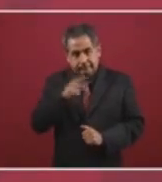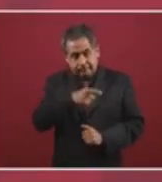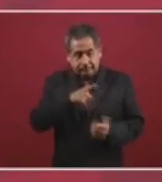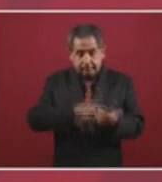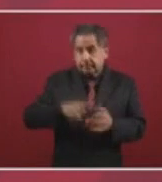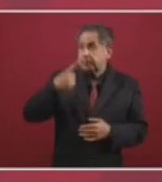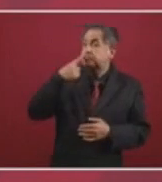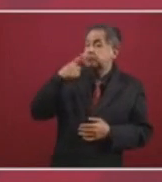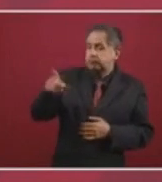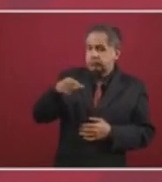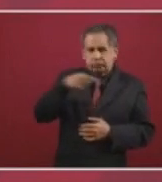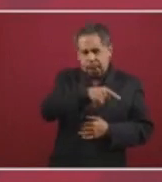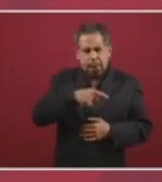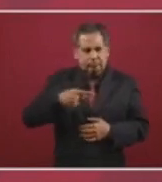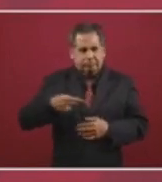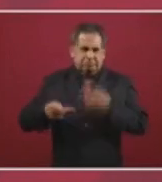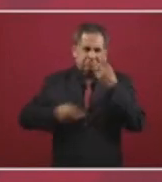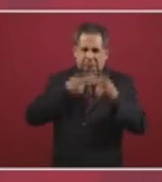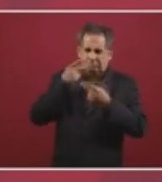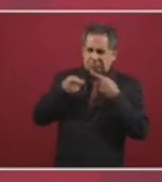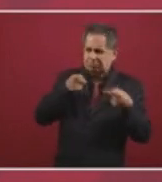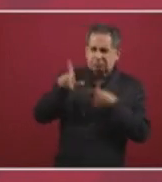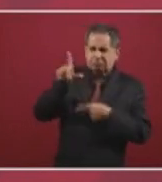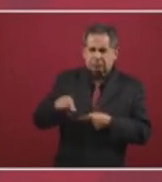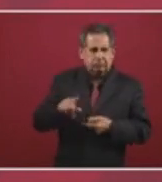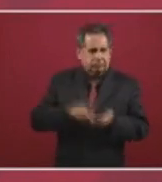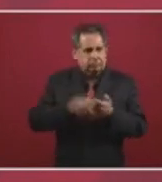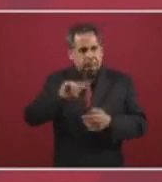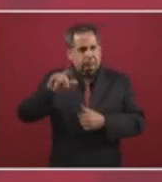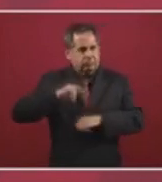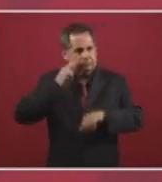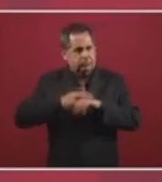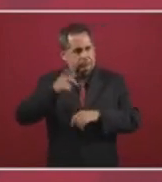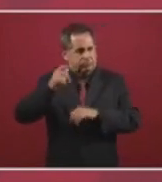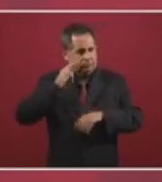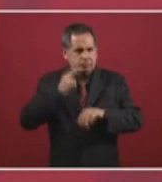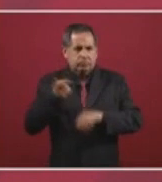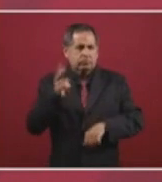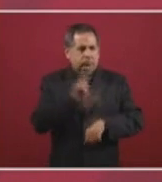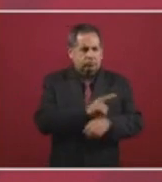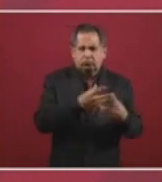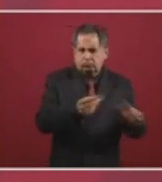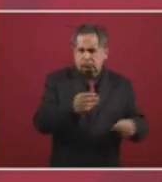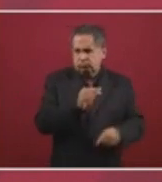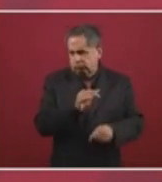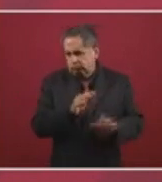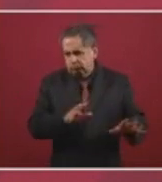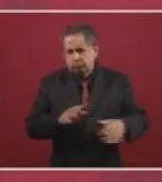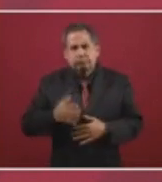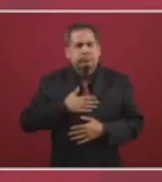denuncias por estas expresiones y que la autoridad competente resuelva.